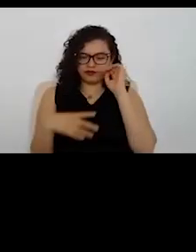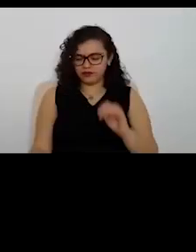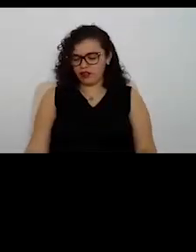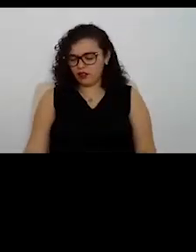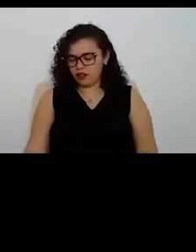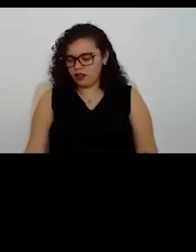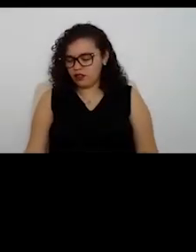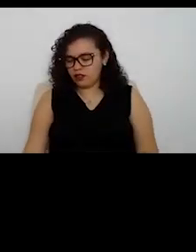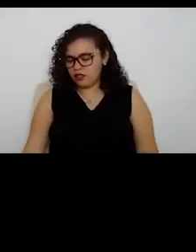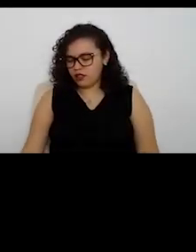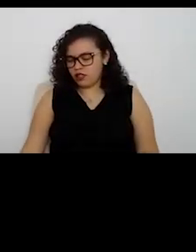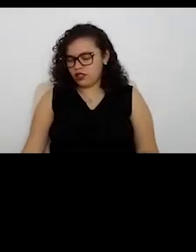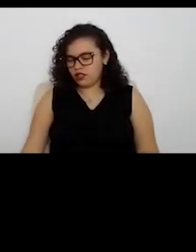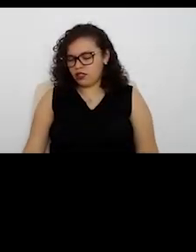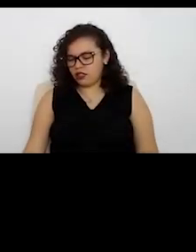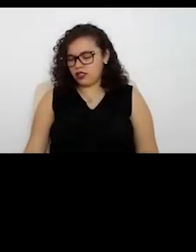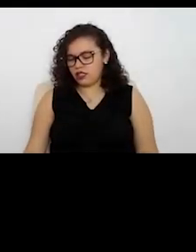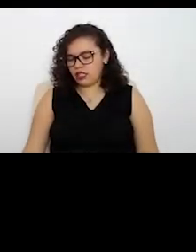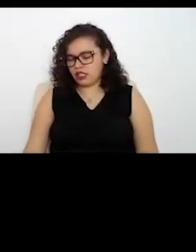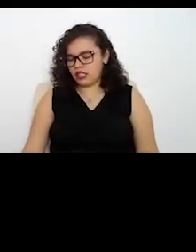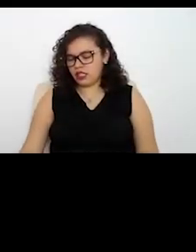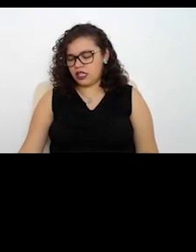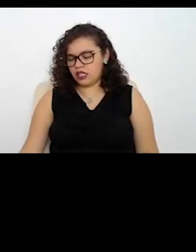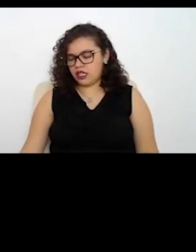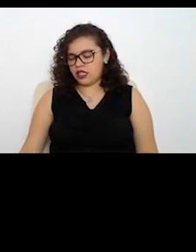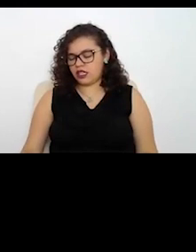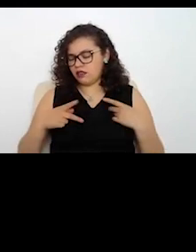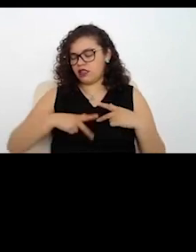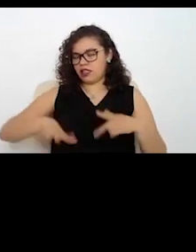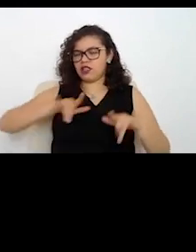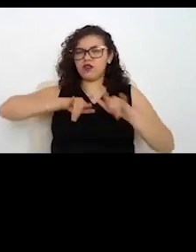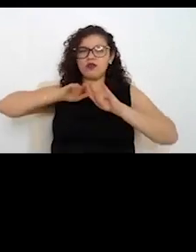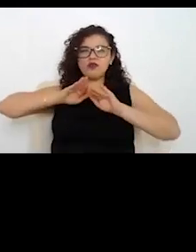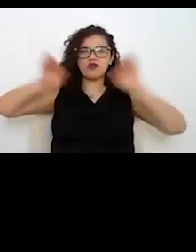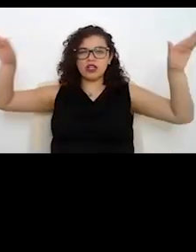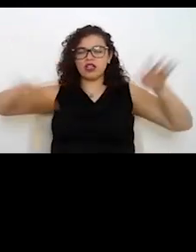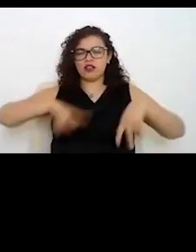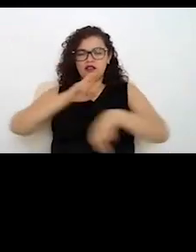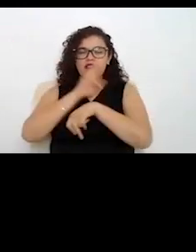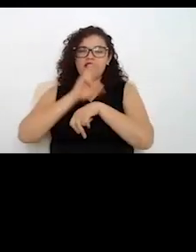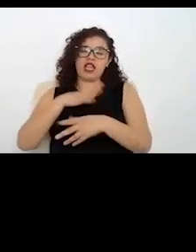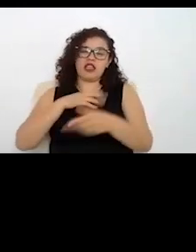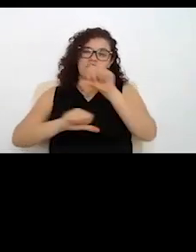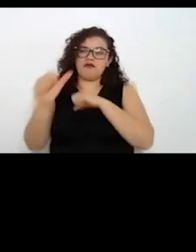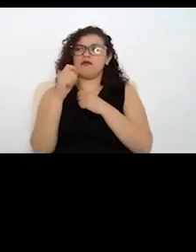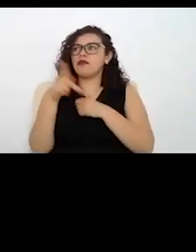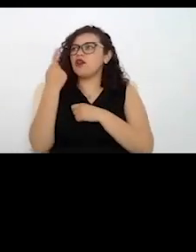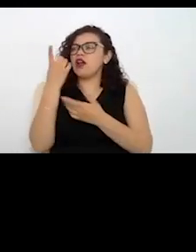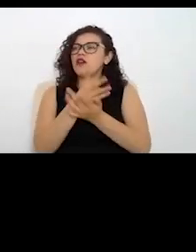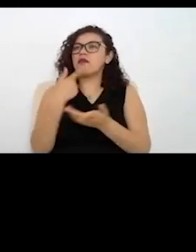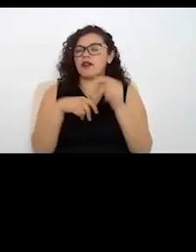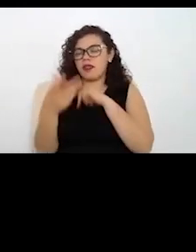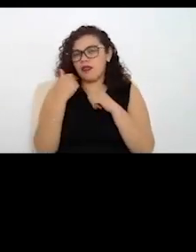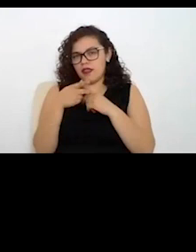no sé, es una persona que le toca monitorar el tráfico aéreo y es la única persona y no es suplente, bueno, tenemos